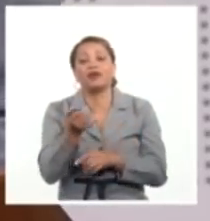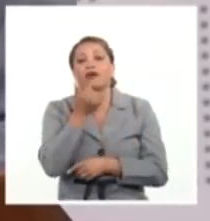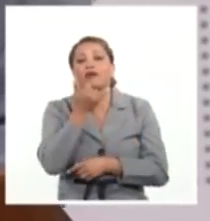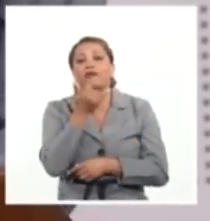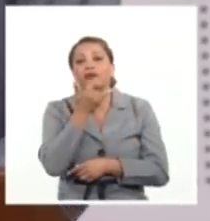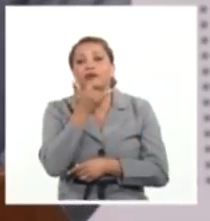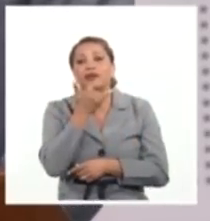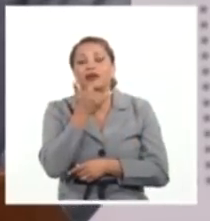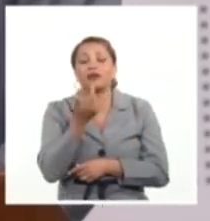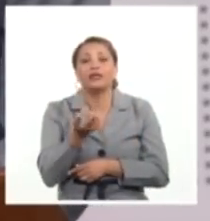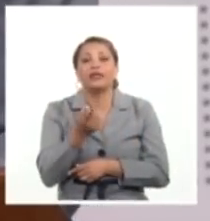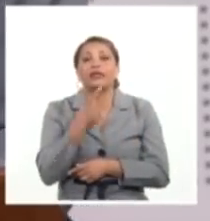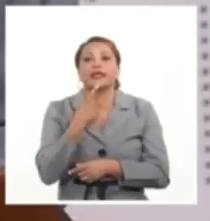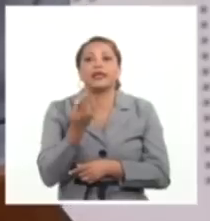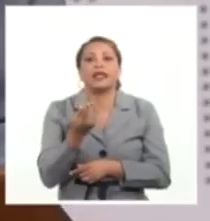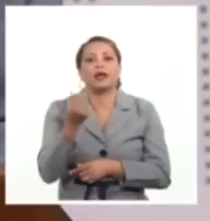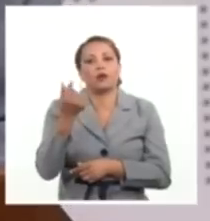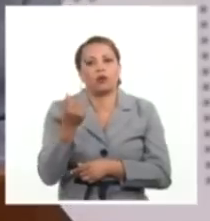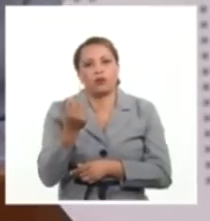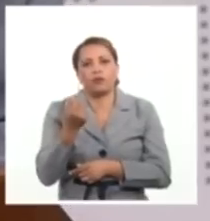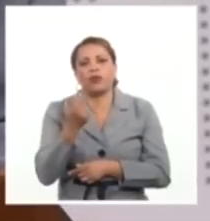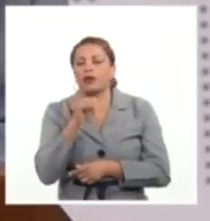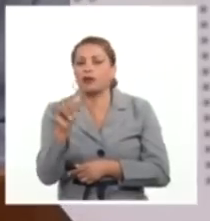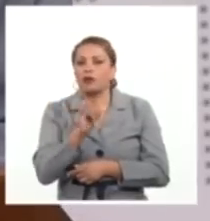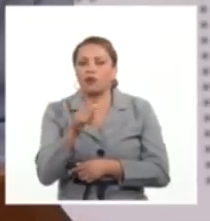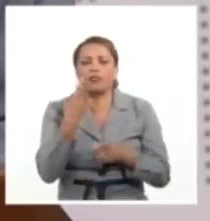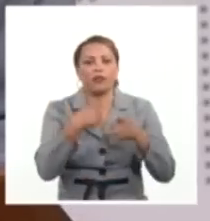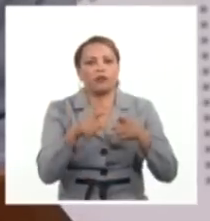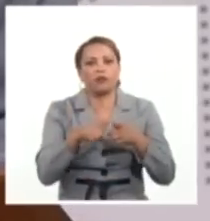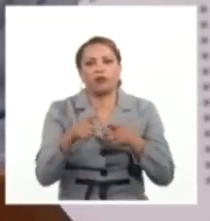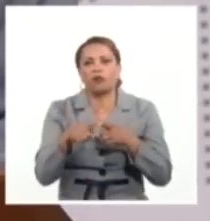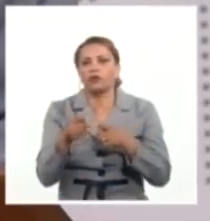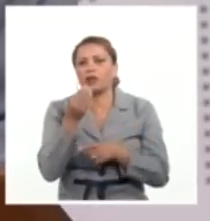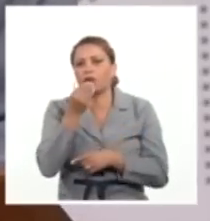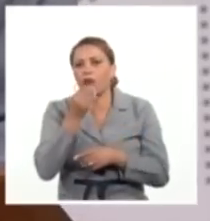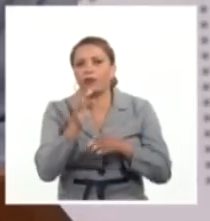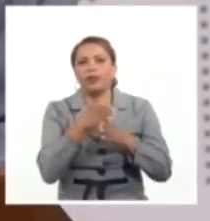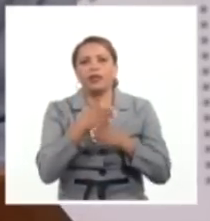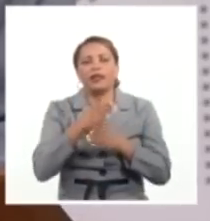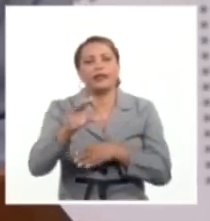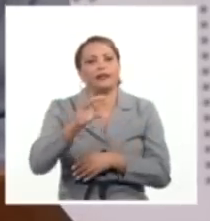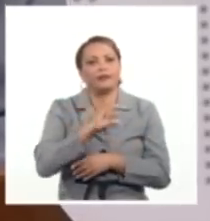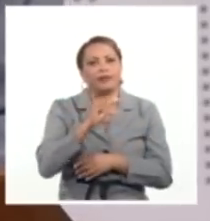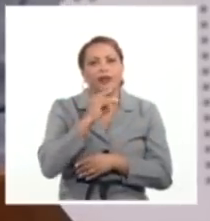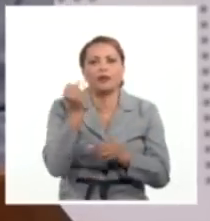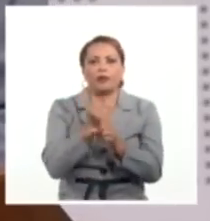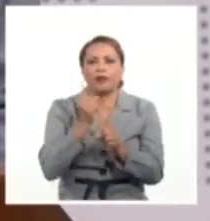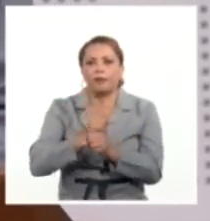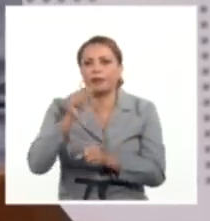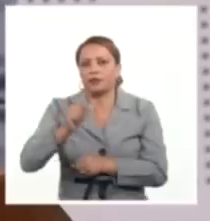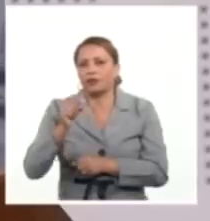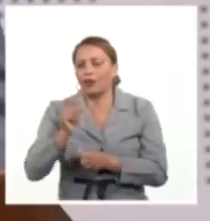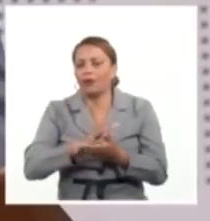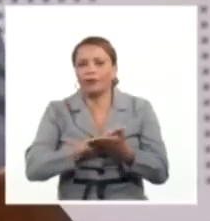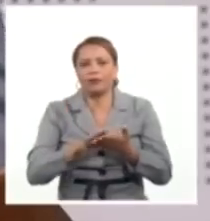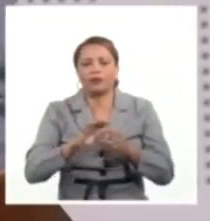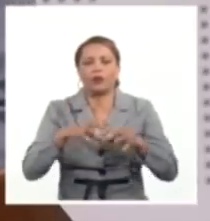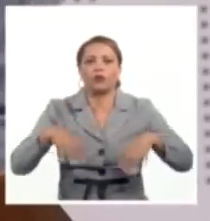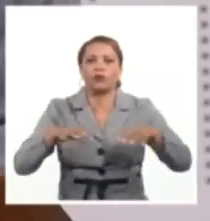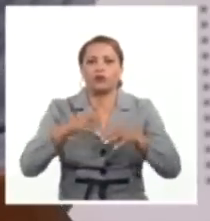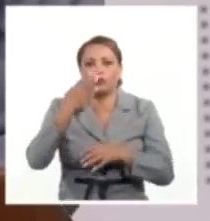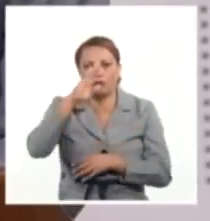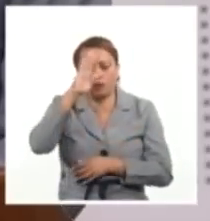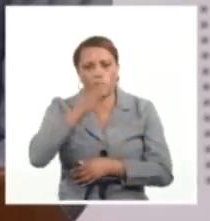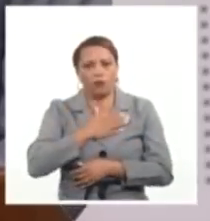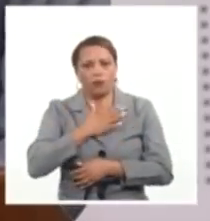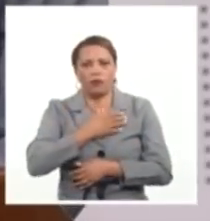un deterioro sustancial del poder adquisitivo de los ingresos de los trabajadores y pensionados y de las condiciones de vida de la